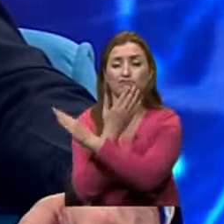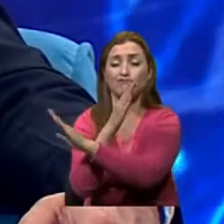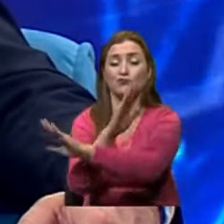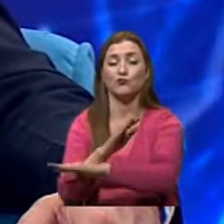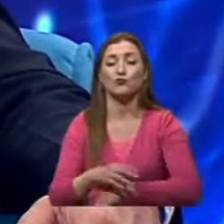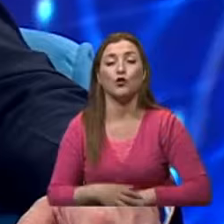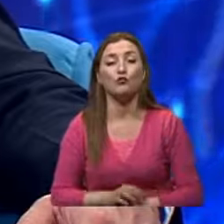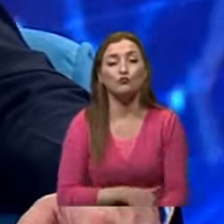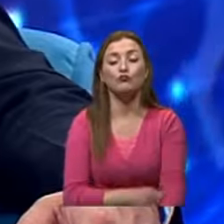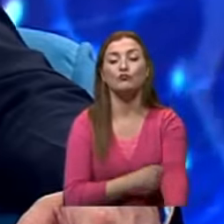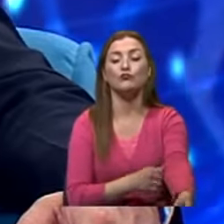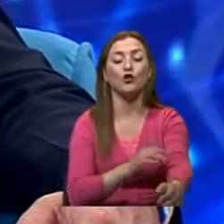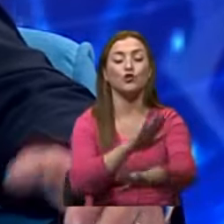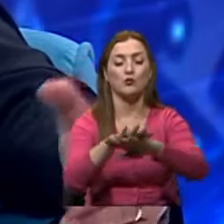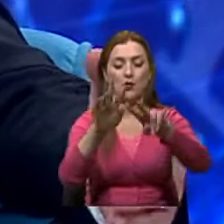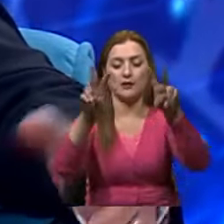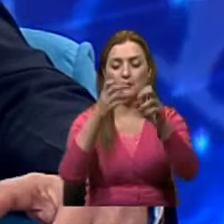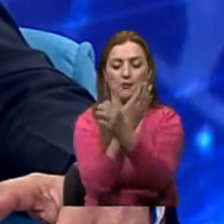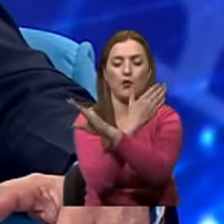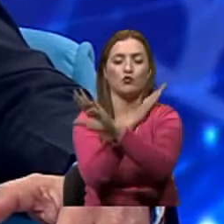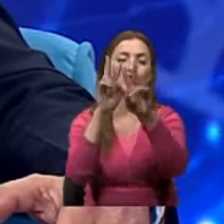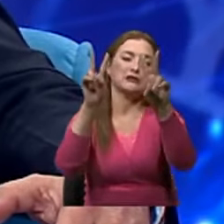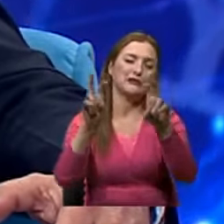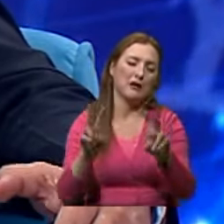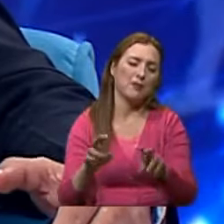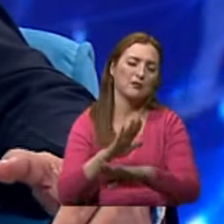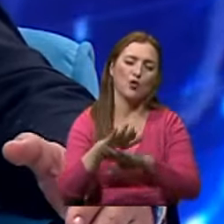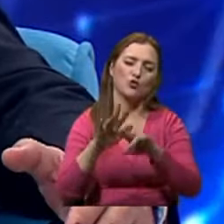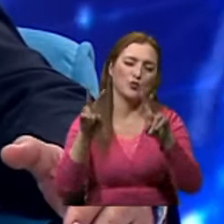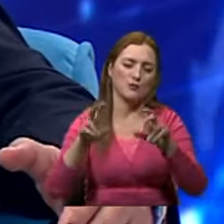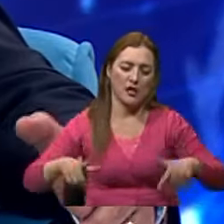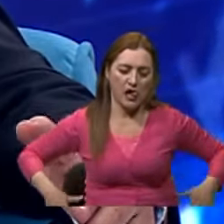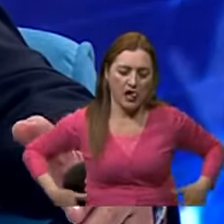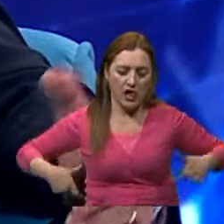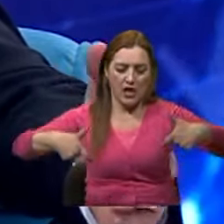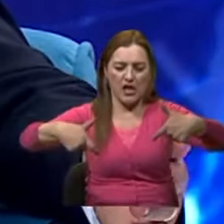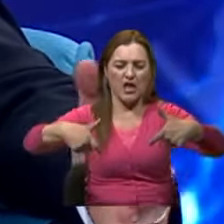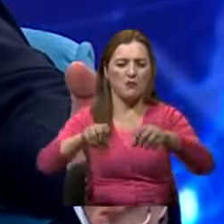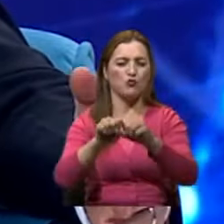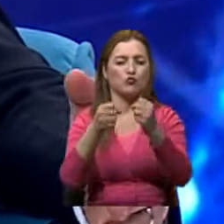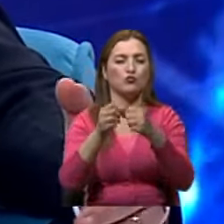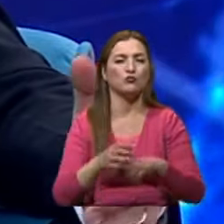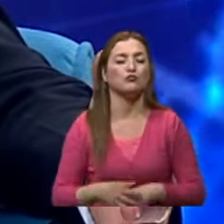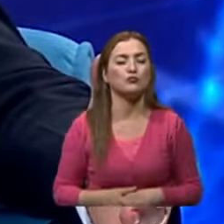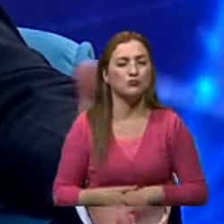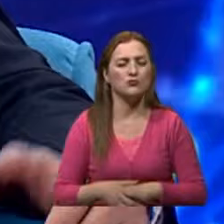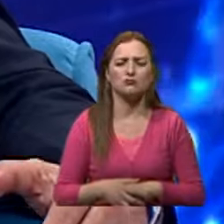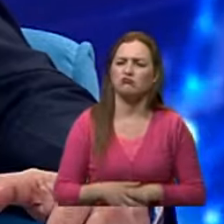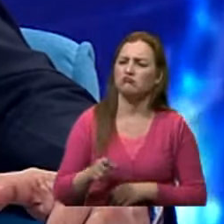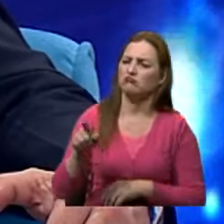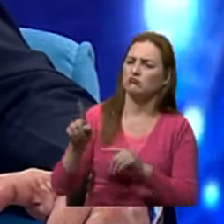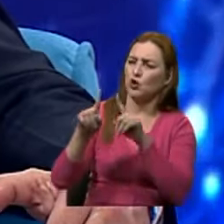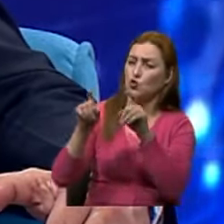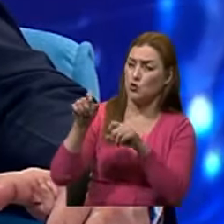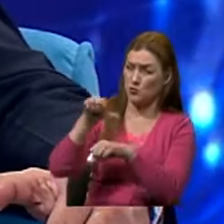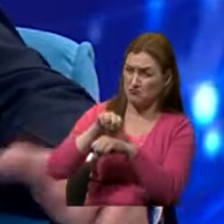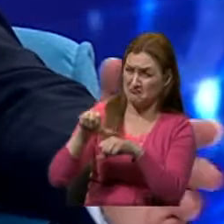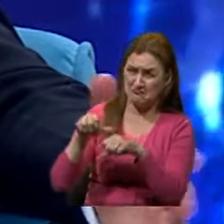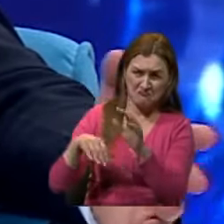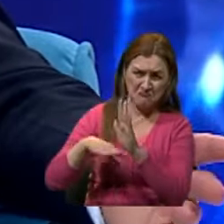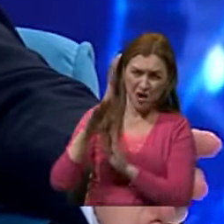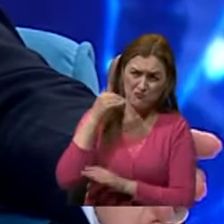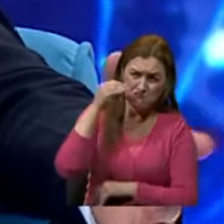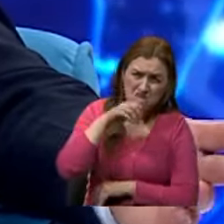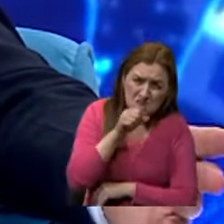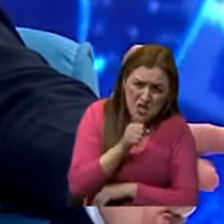ya hemos hablado sobre prevención y todos estos temas relacionados, pero en nuestro contexto, ¿realmente este tipo de cirugía se ven más en los